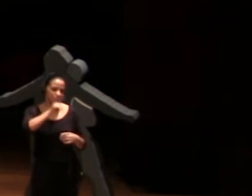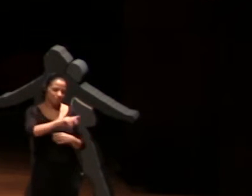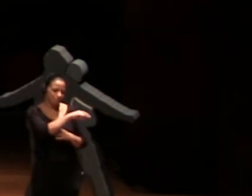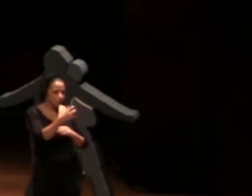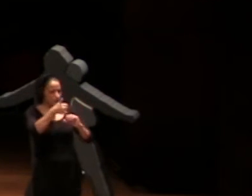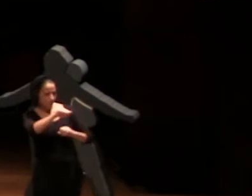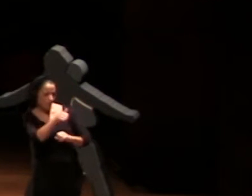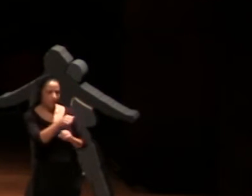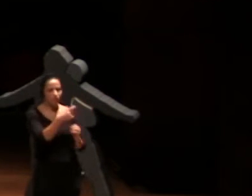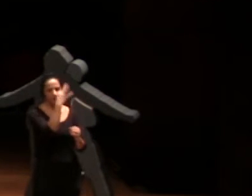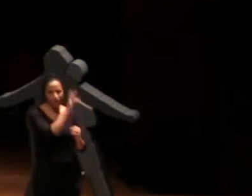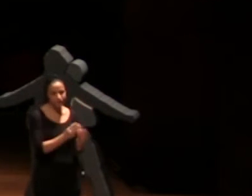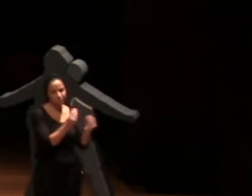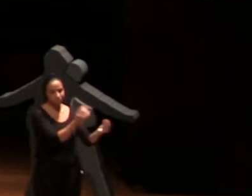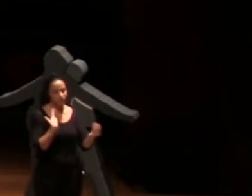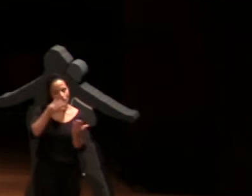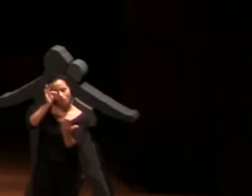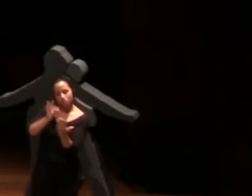Sin embargo, no sirve para determinadas capacidades.